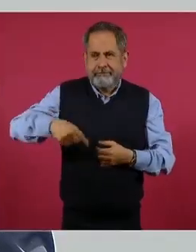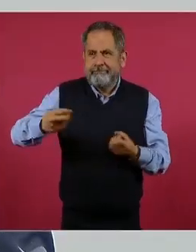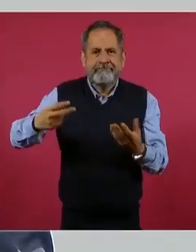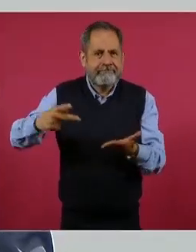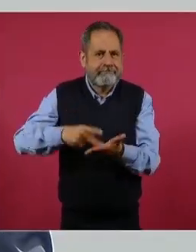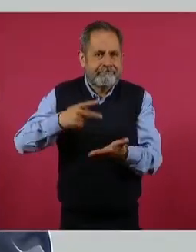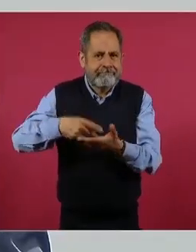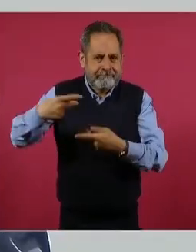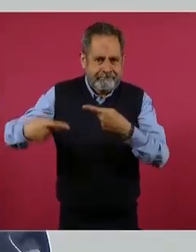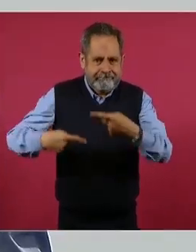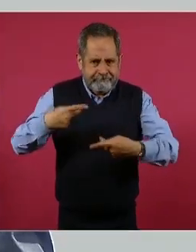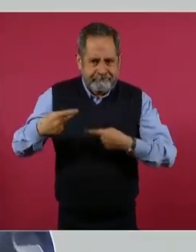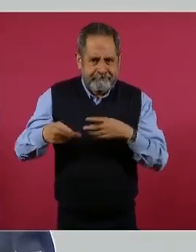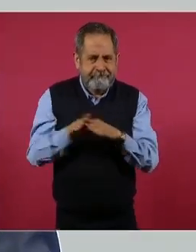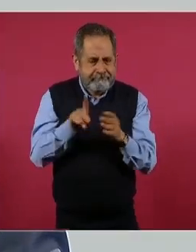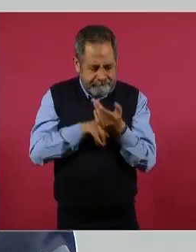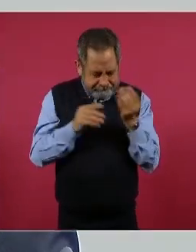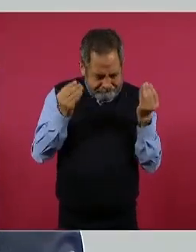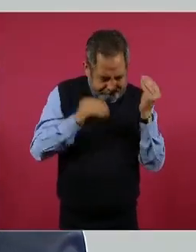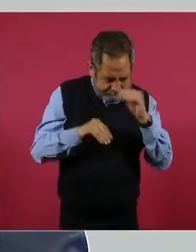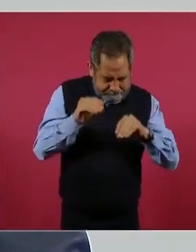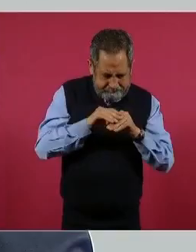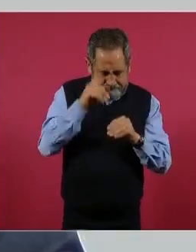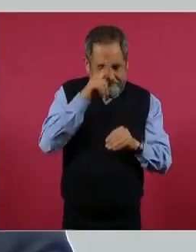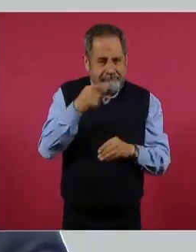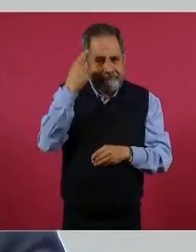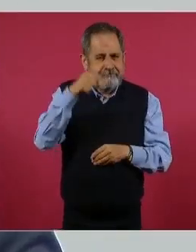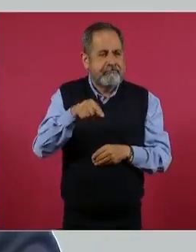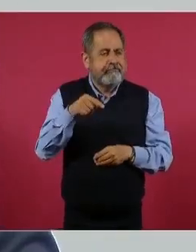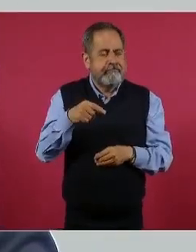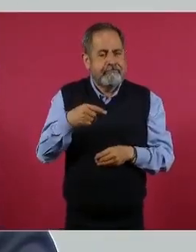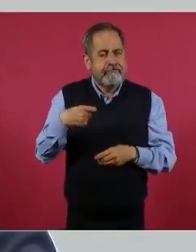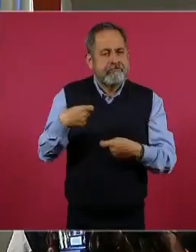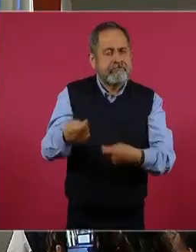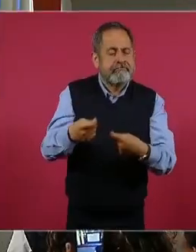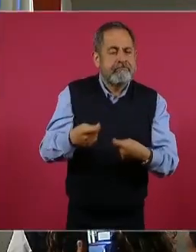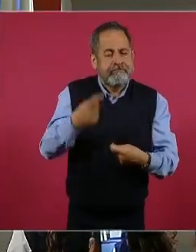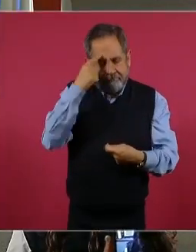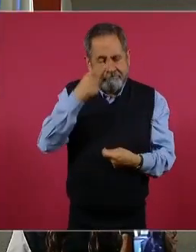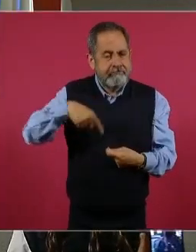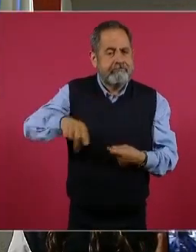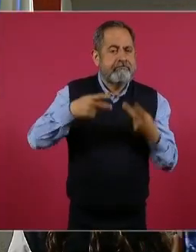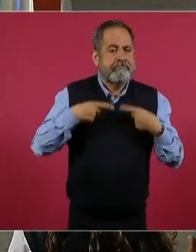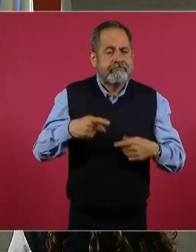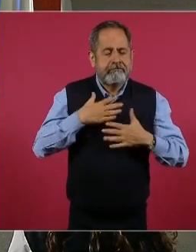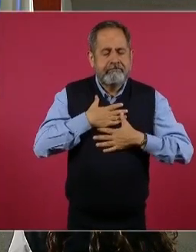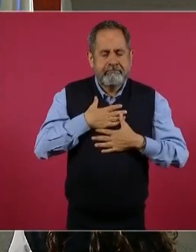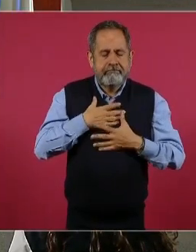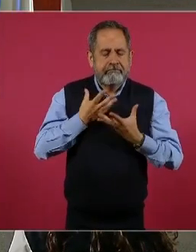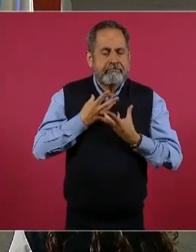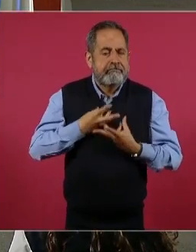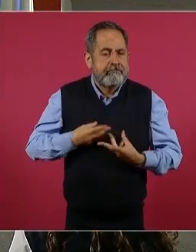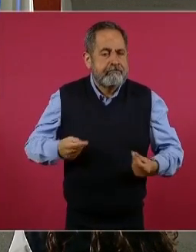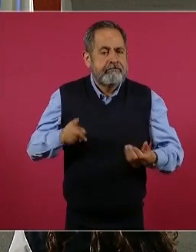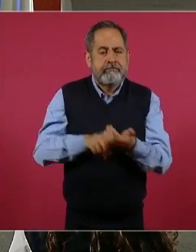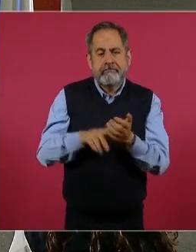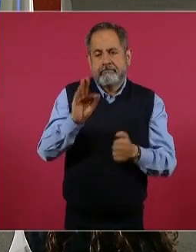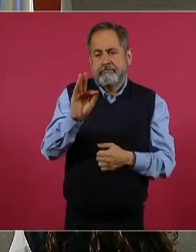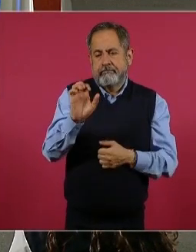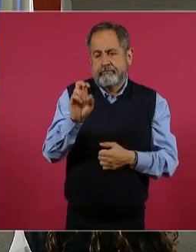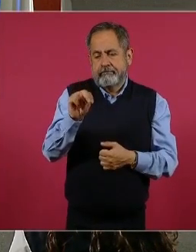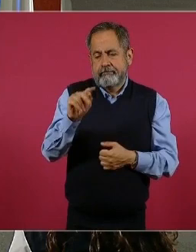espacio, medicamento sintético utilizado para la desintoxicación de personas dependientes de opioides como el